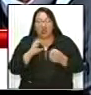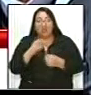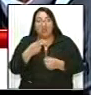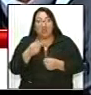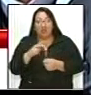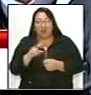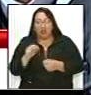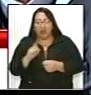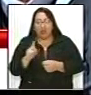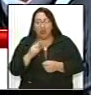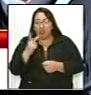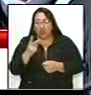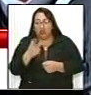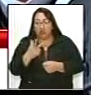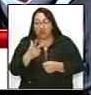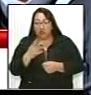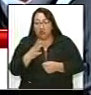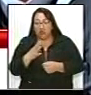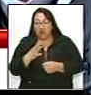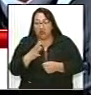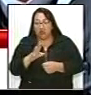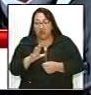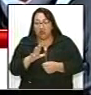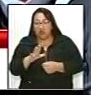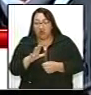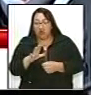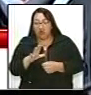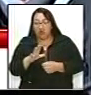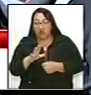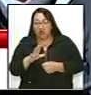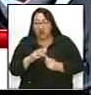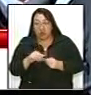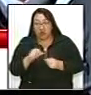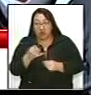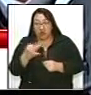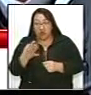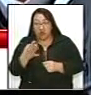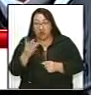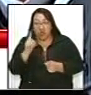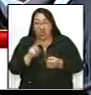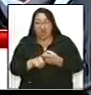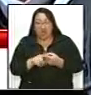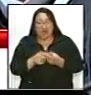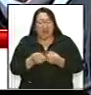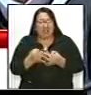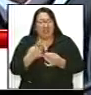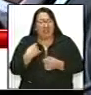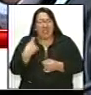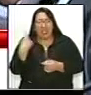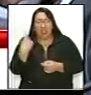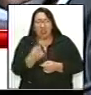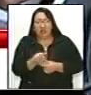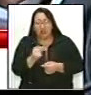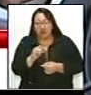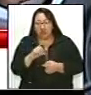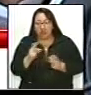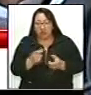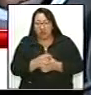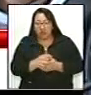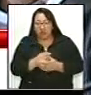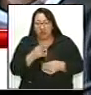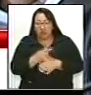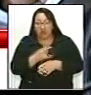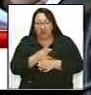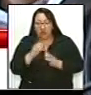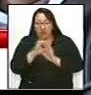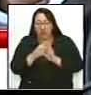denuncia, dos, tres, 4, 5, voy a seguir enumerando y vamos a llegar a la cantidad de denuncias que existe en la subcomisión de